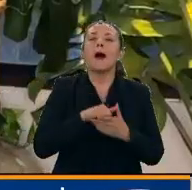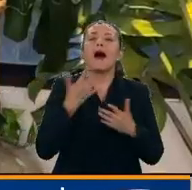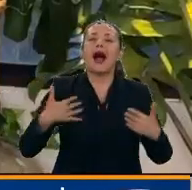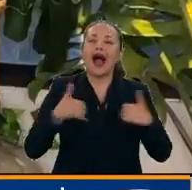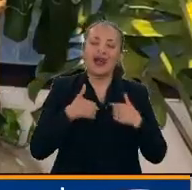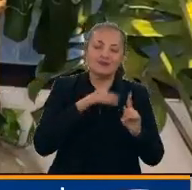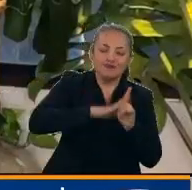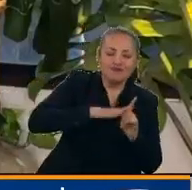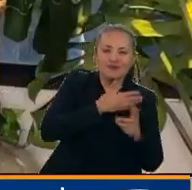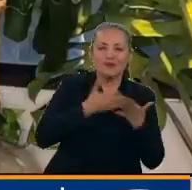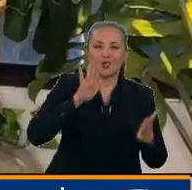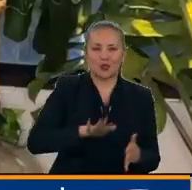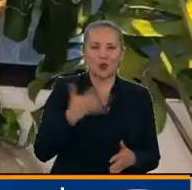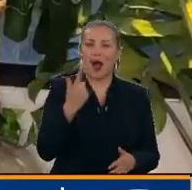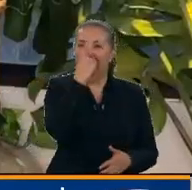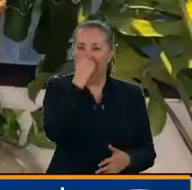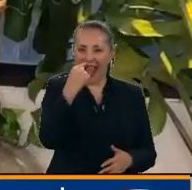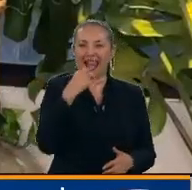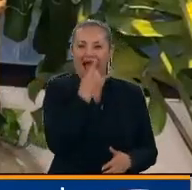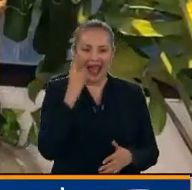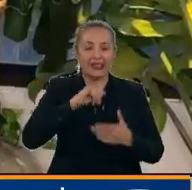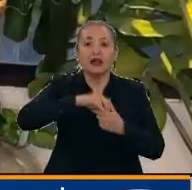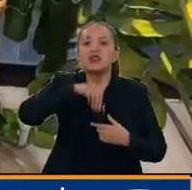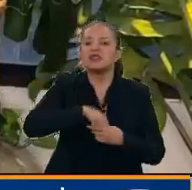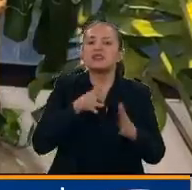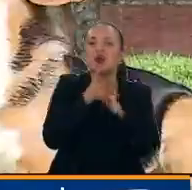en su día a día. Bienvenidos.